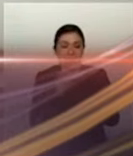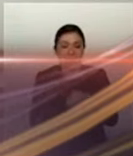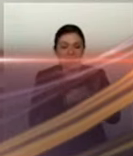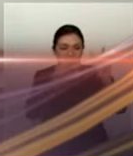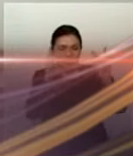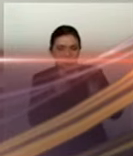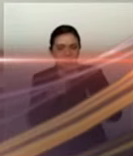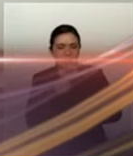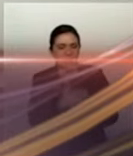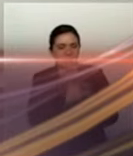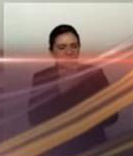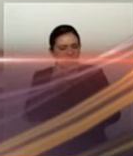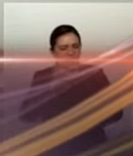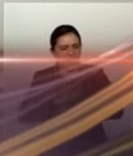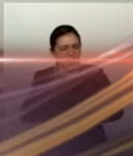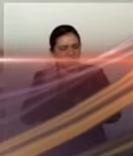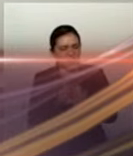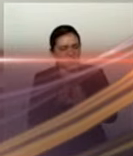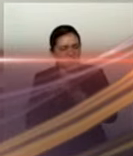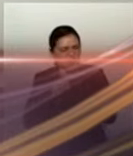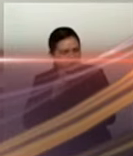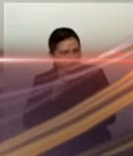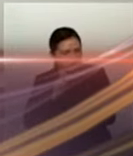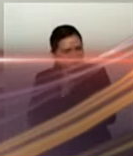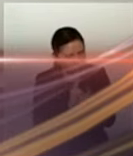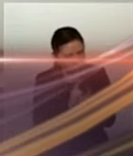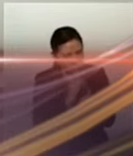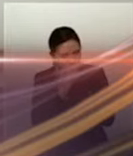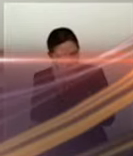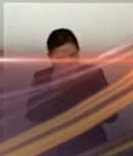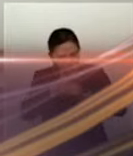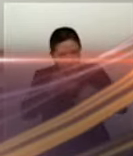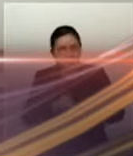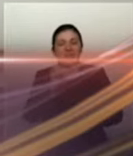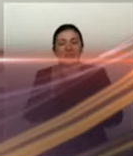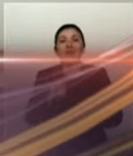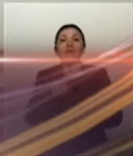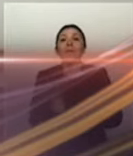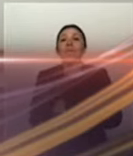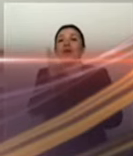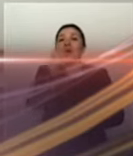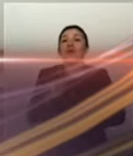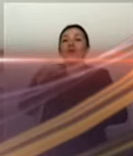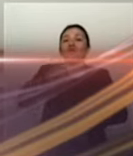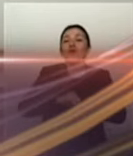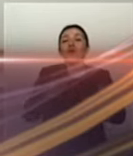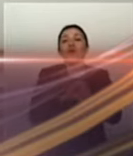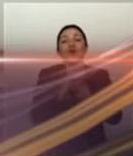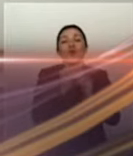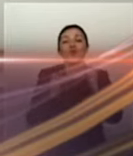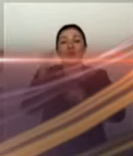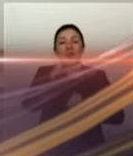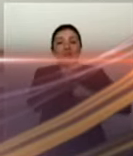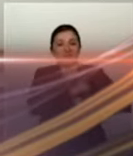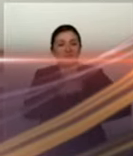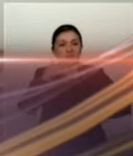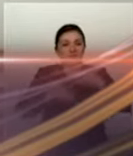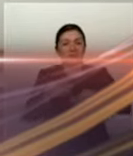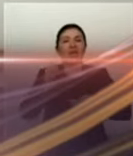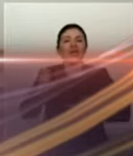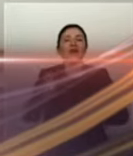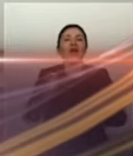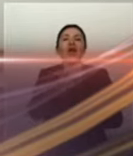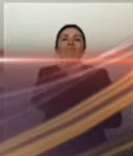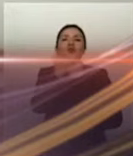Pues, sí, sí, sí puede que... Ahora, que él estuviera gritando, yo me acordaría con ese timbre de voz. No tengo en mi memoria